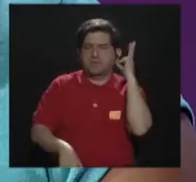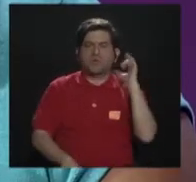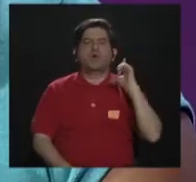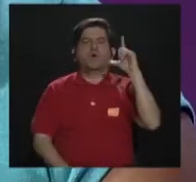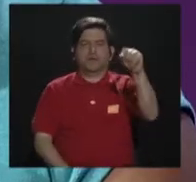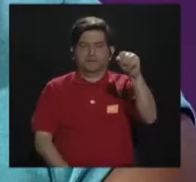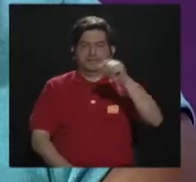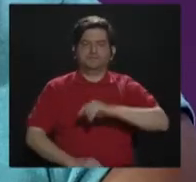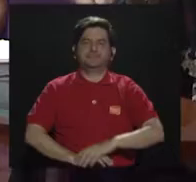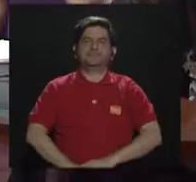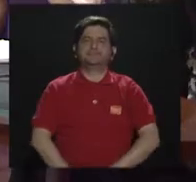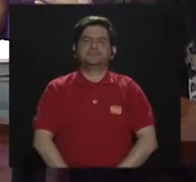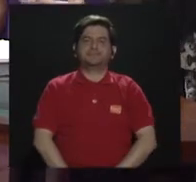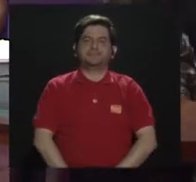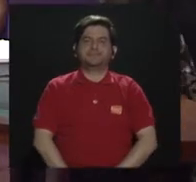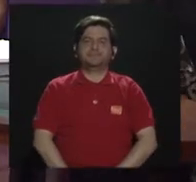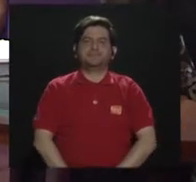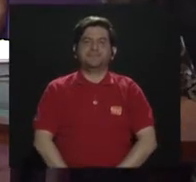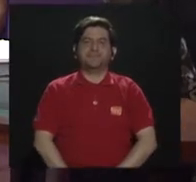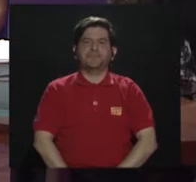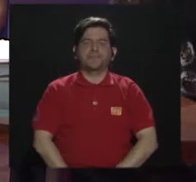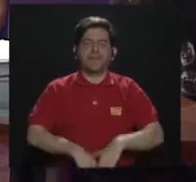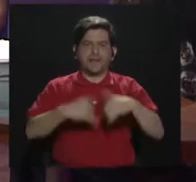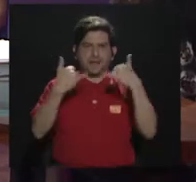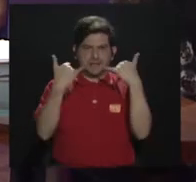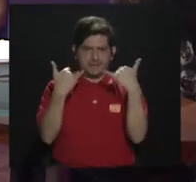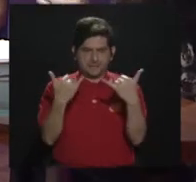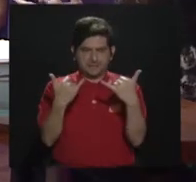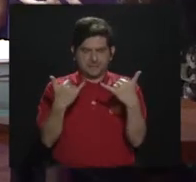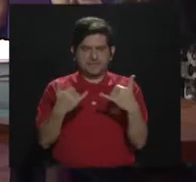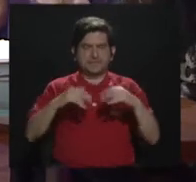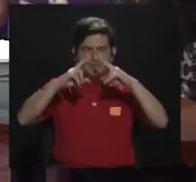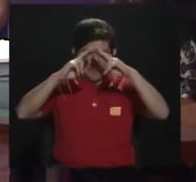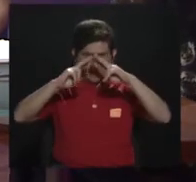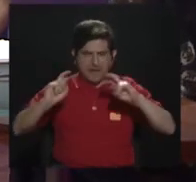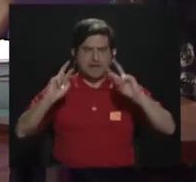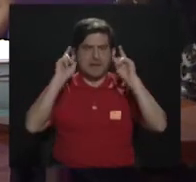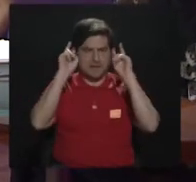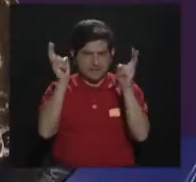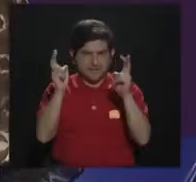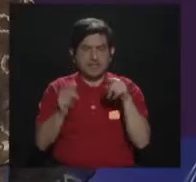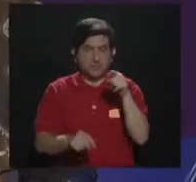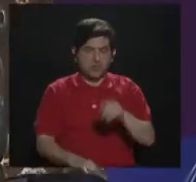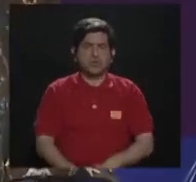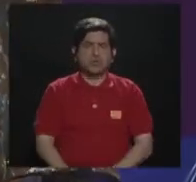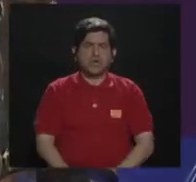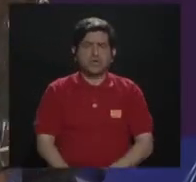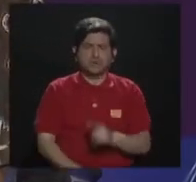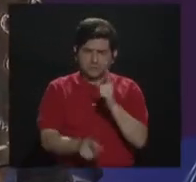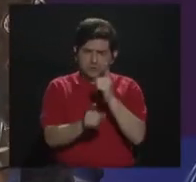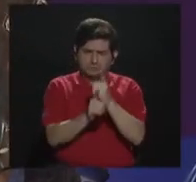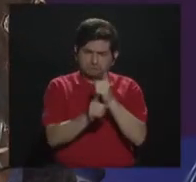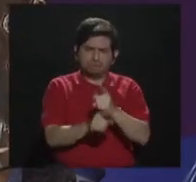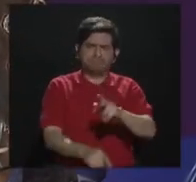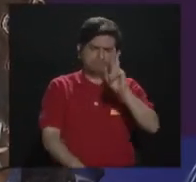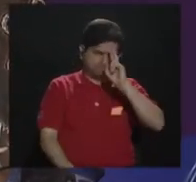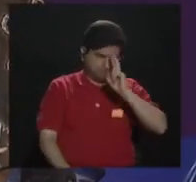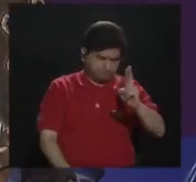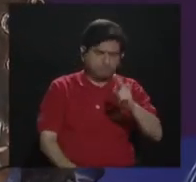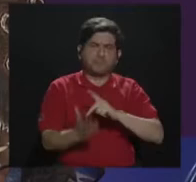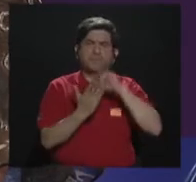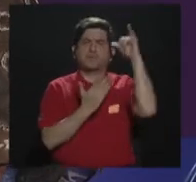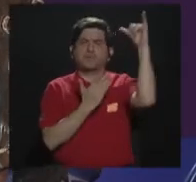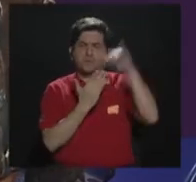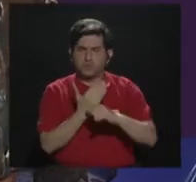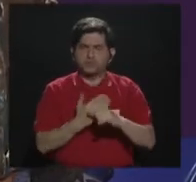Rurales. Y entrando en el tema y en este merecido reconocimiento que recibe el